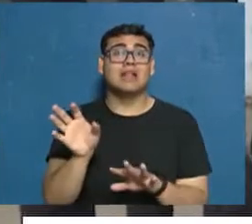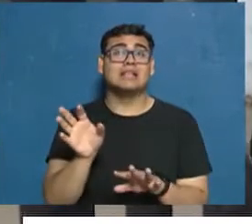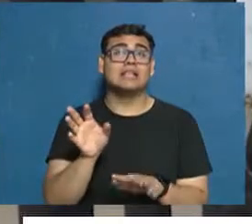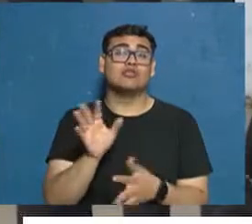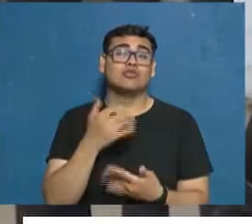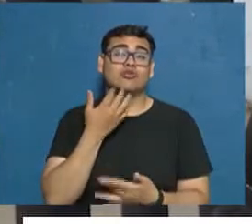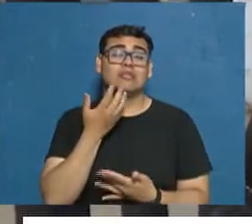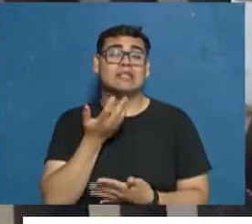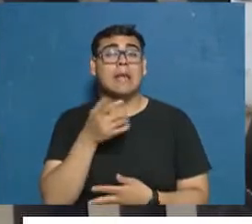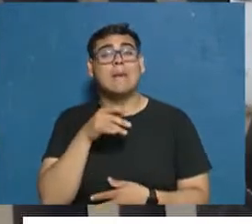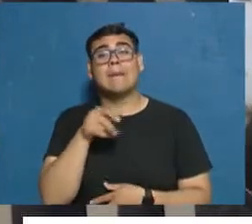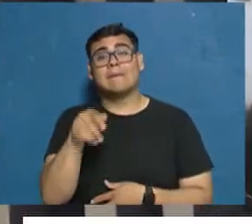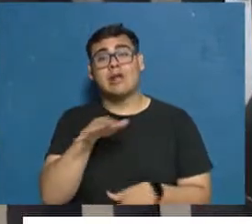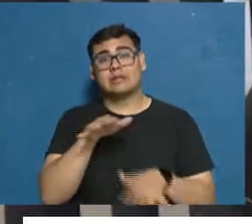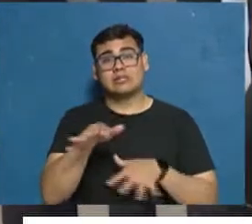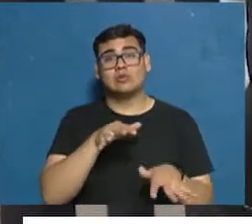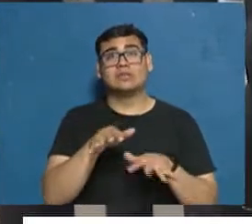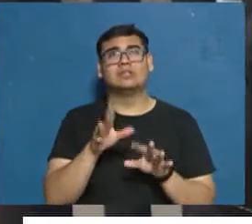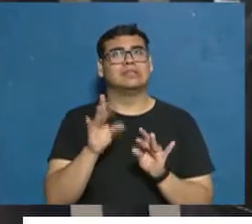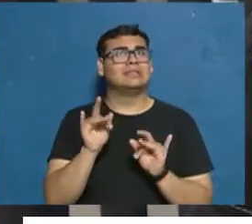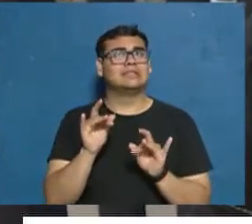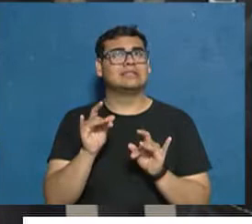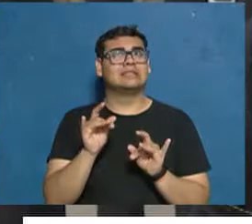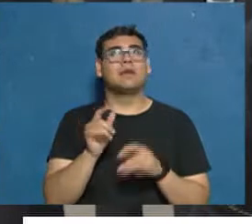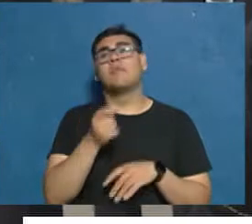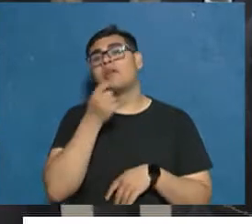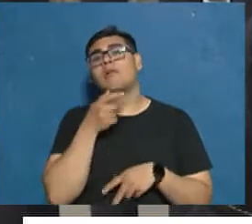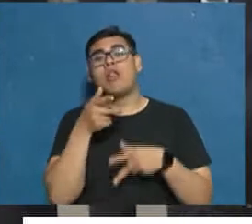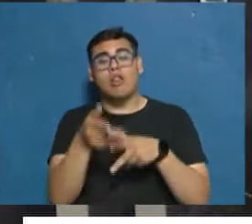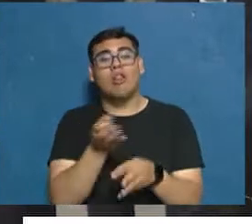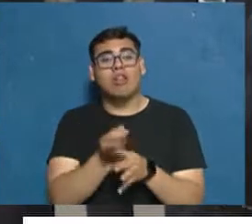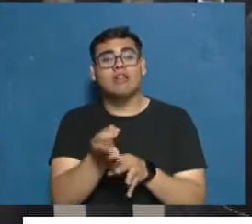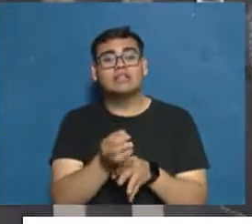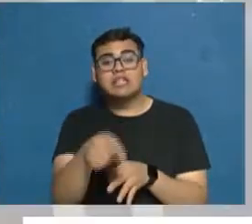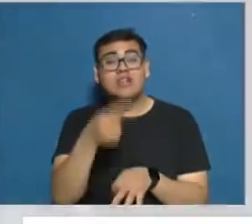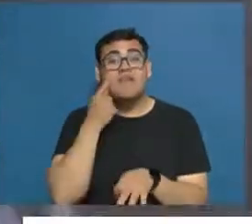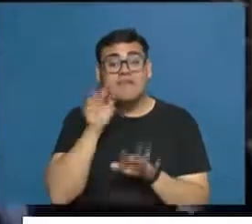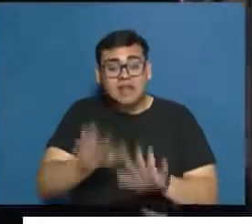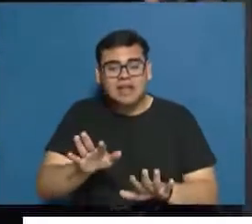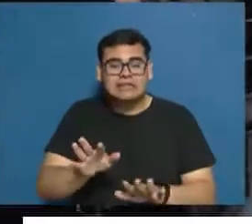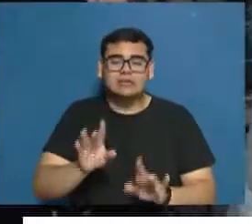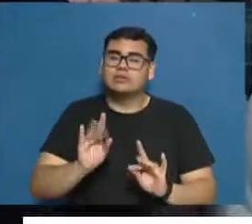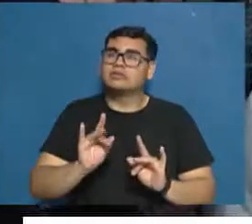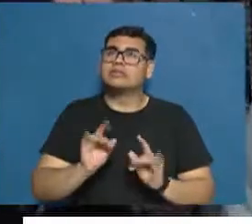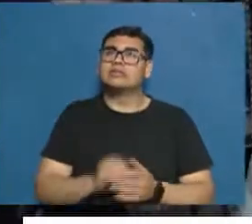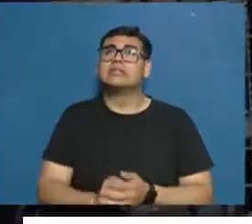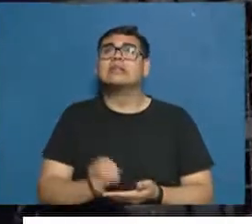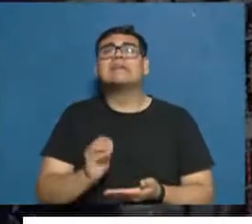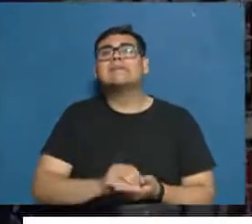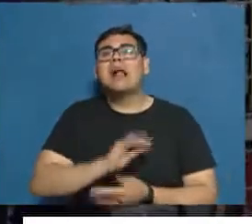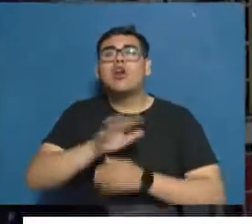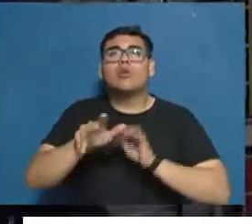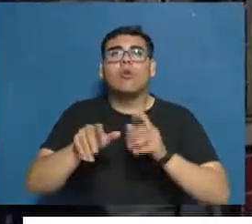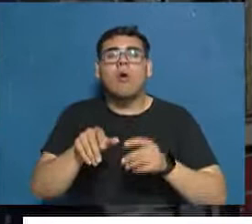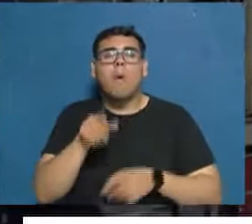pero está muy difícil para inculcarle a los hijos la idea de quedarse. En este. El robo. La